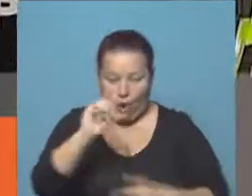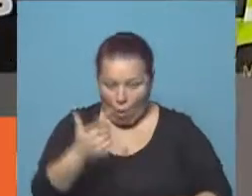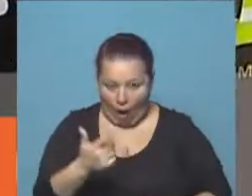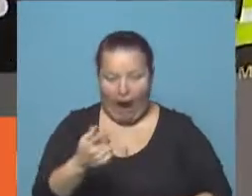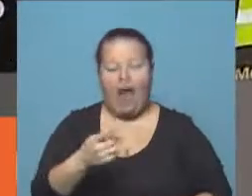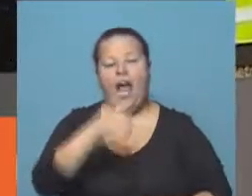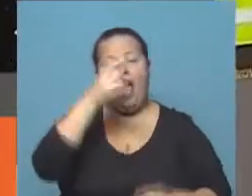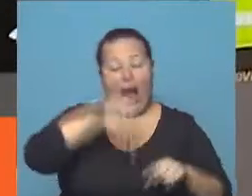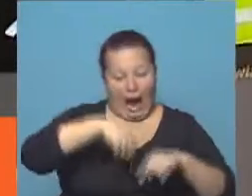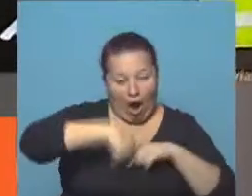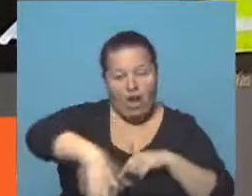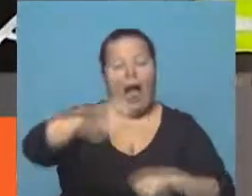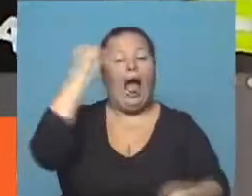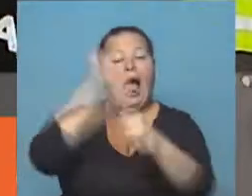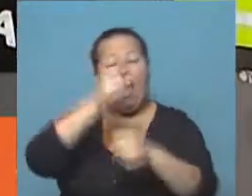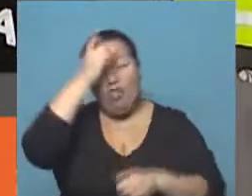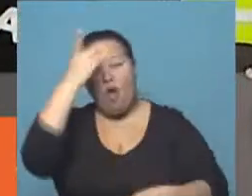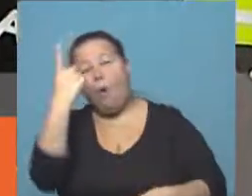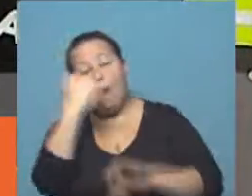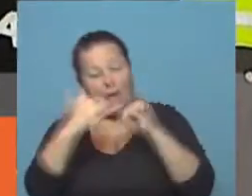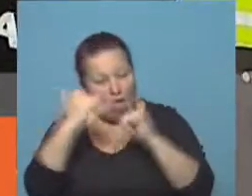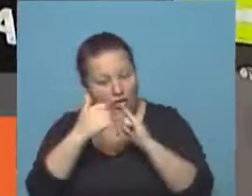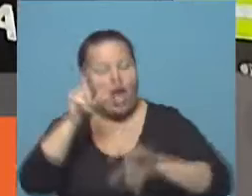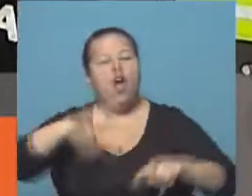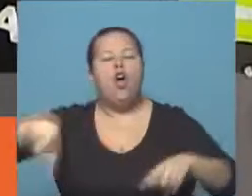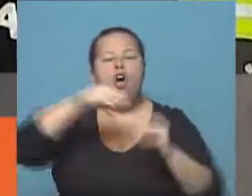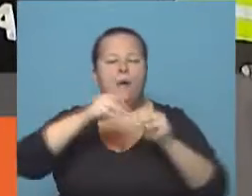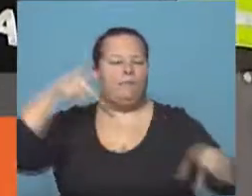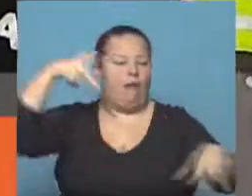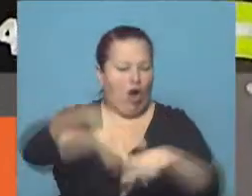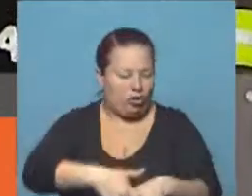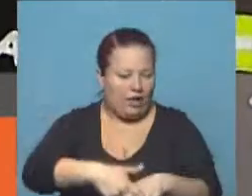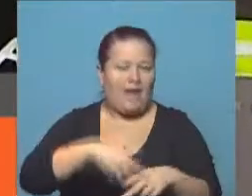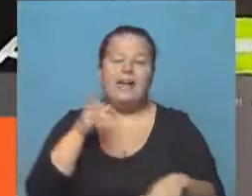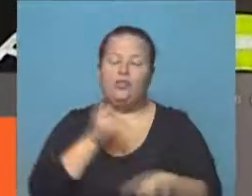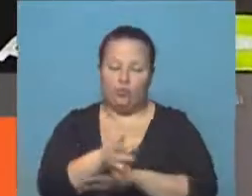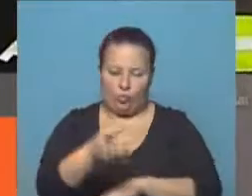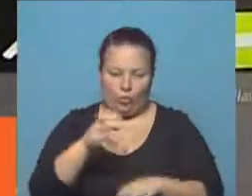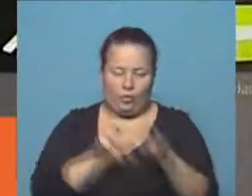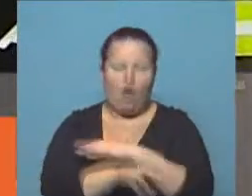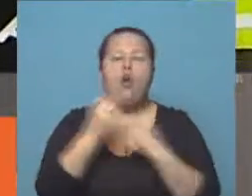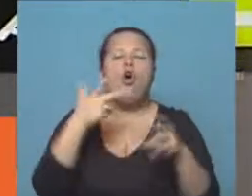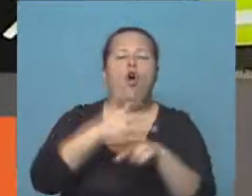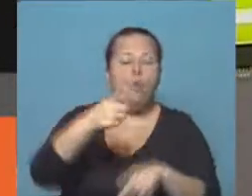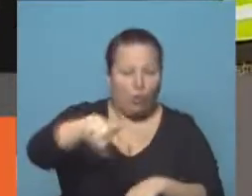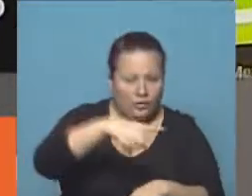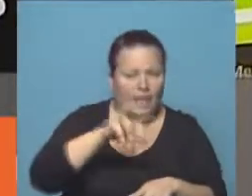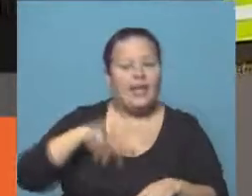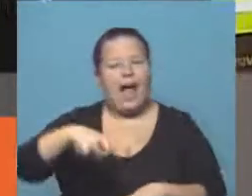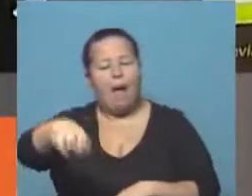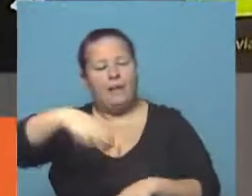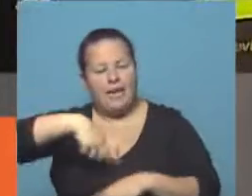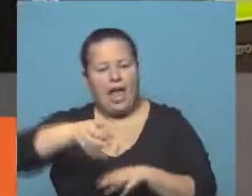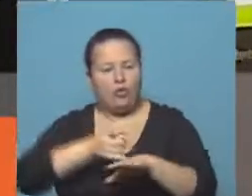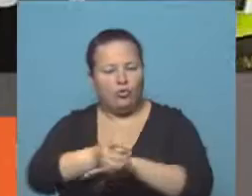las 12, de ahora hasta las 12 o la 1 de la tarde, los compañeros van a interrumpir la línea. ¿De qué modo van a intervenir? ¿Ustedes van a caminar por las